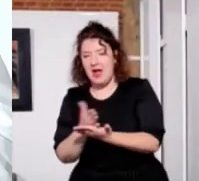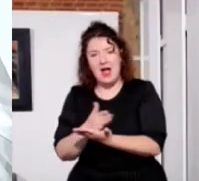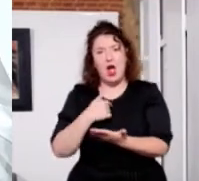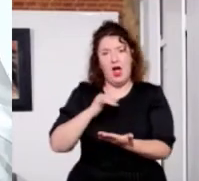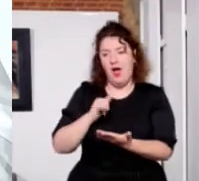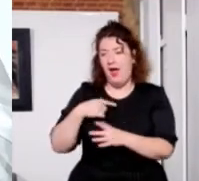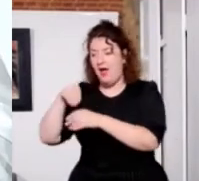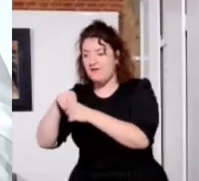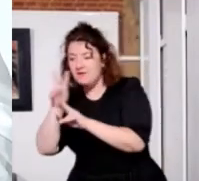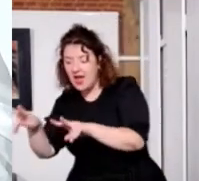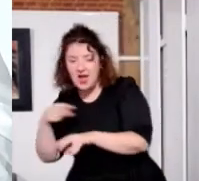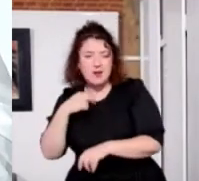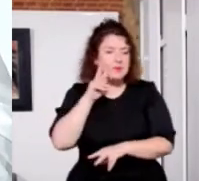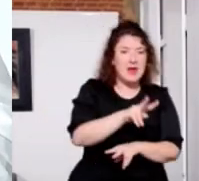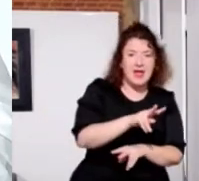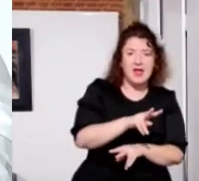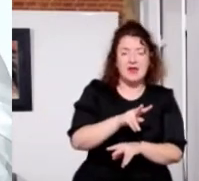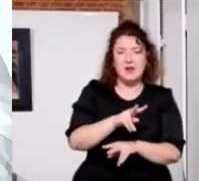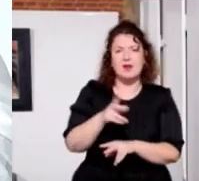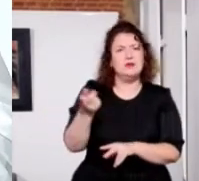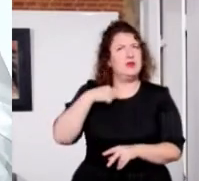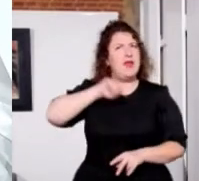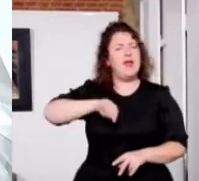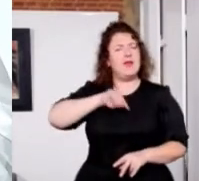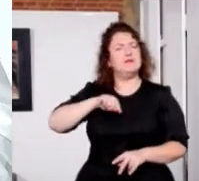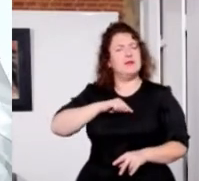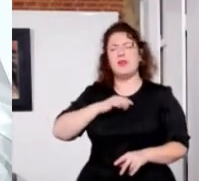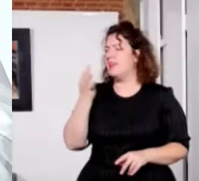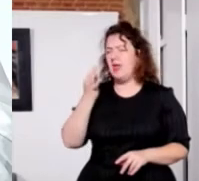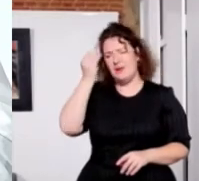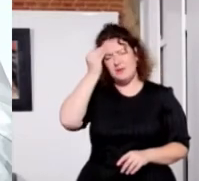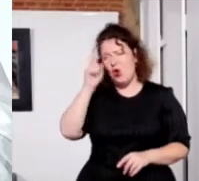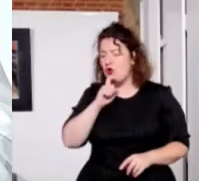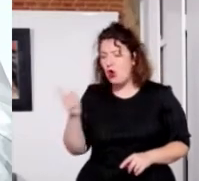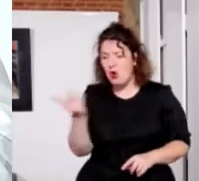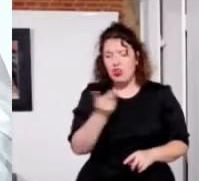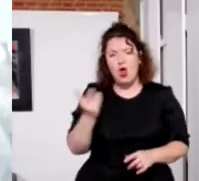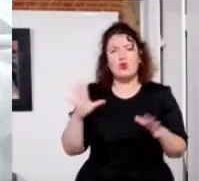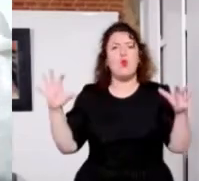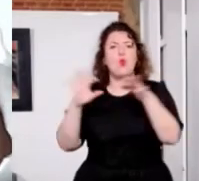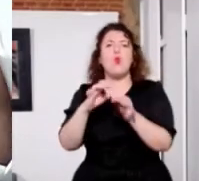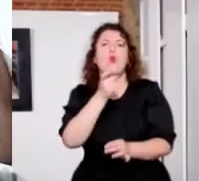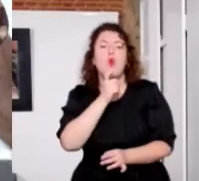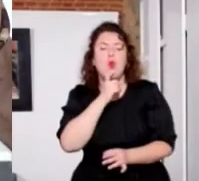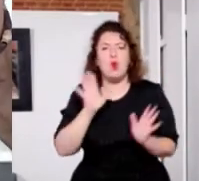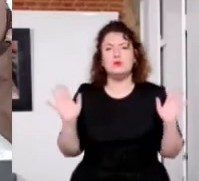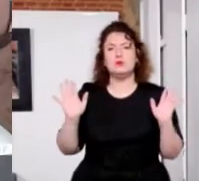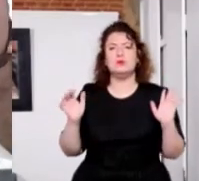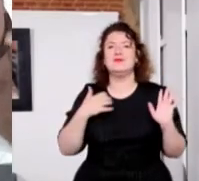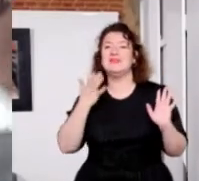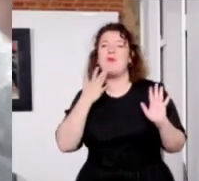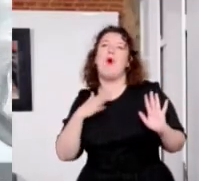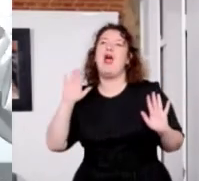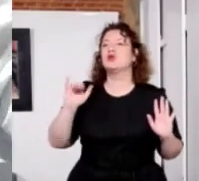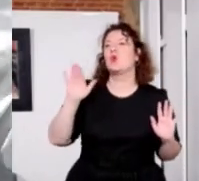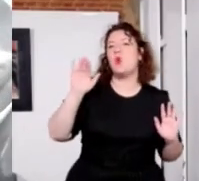la imperiosa o el imperativo ético de generar puentes en esas realidades. No de ir como si fuera un